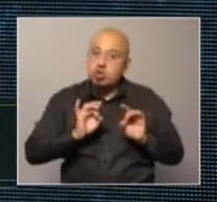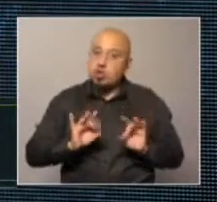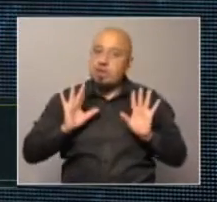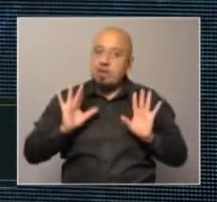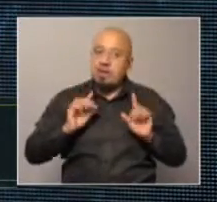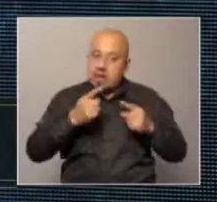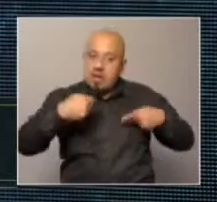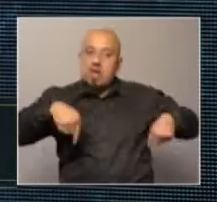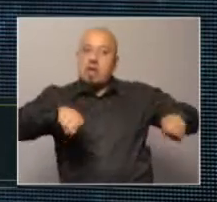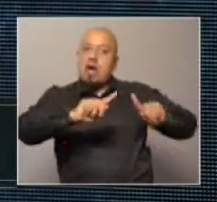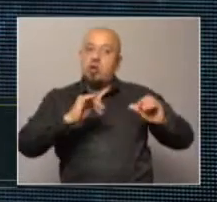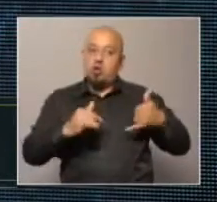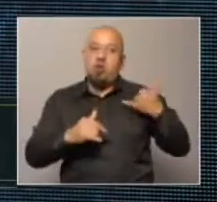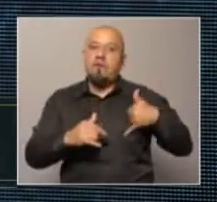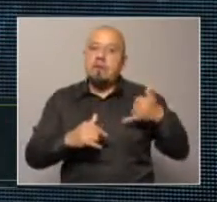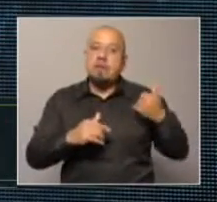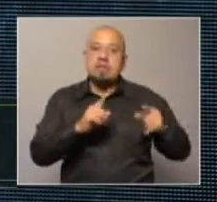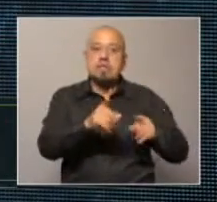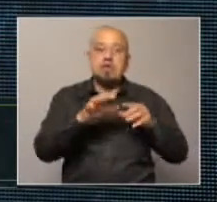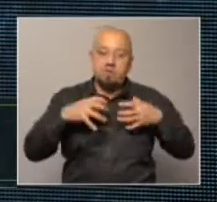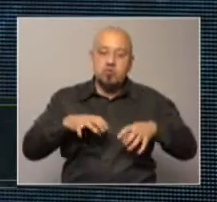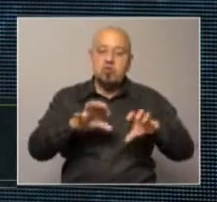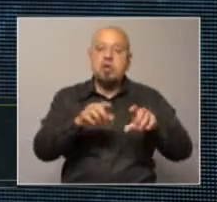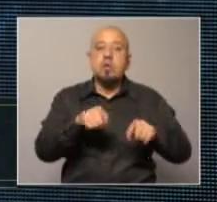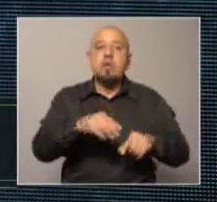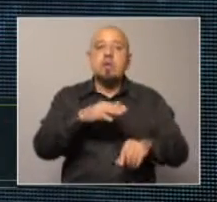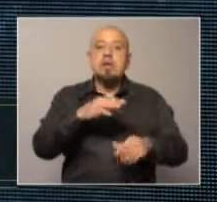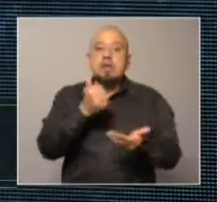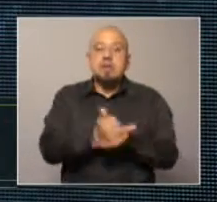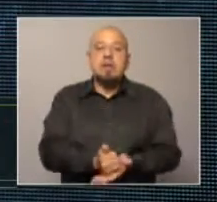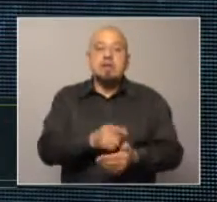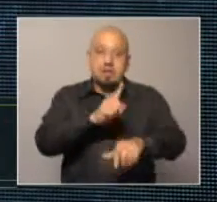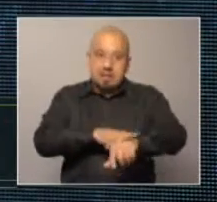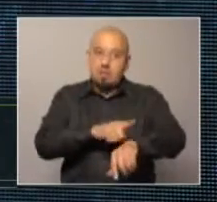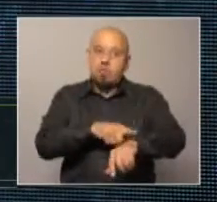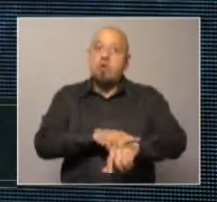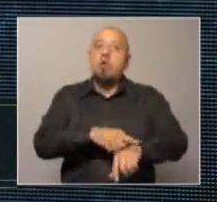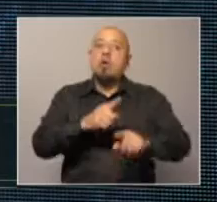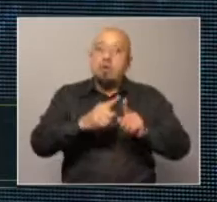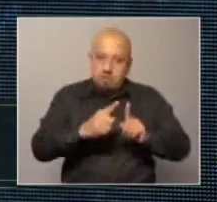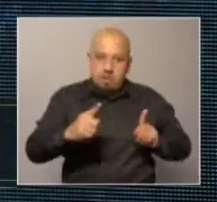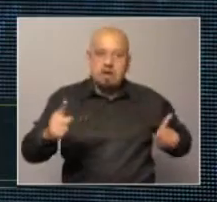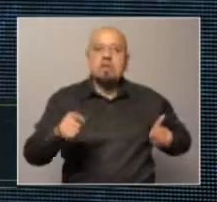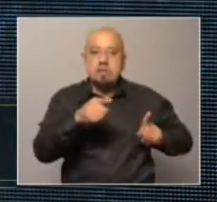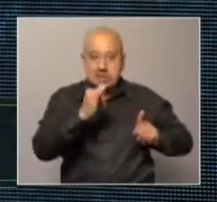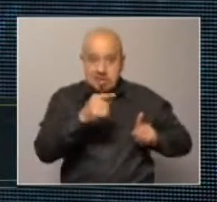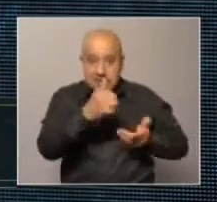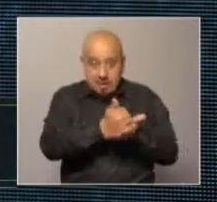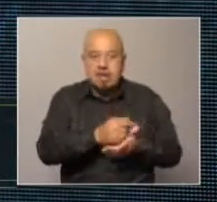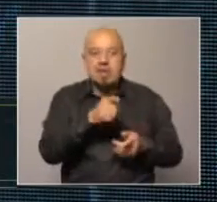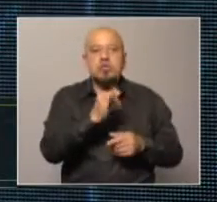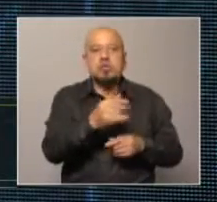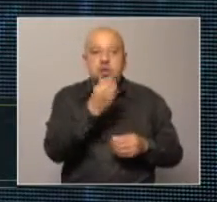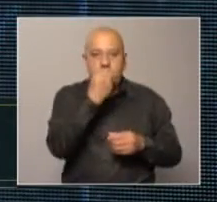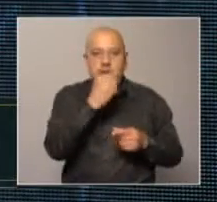que están recluidos y a los funcionarios que pasan más tiempo en el establecimiento. Andrea, me corrige después si me equivoco. Y los funcionarios que pasan